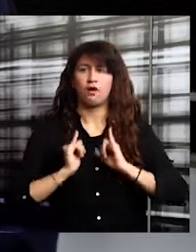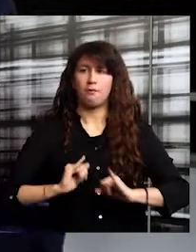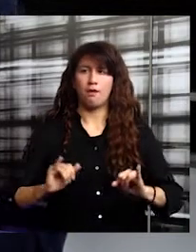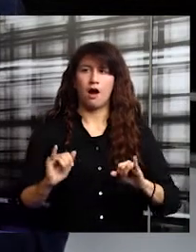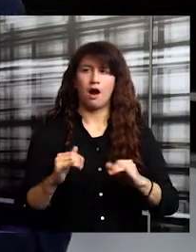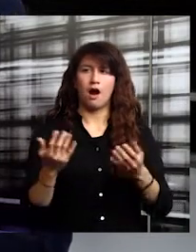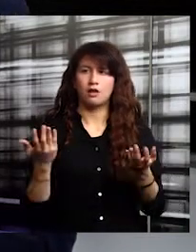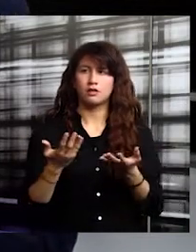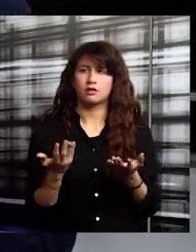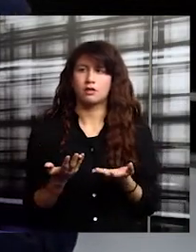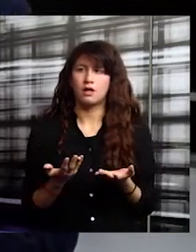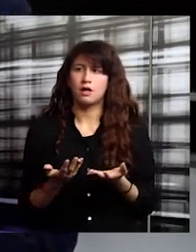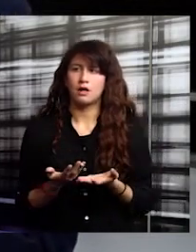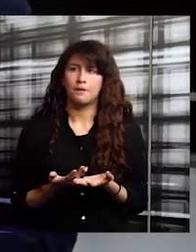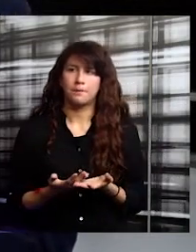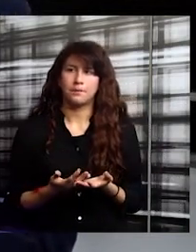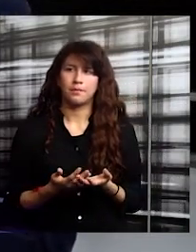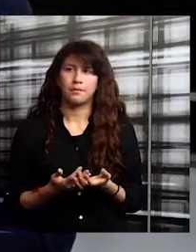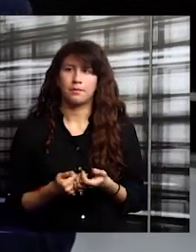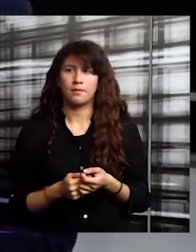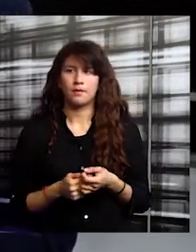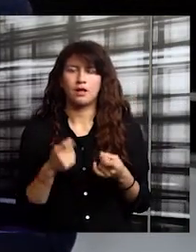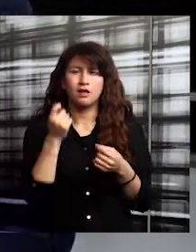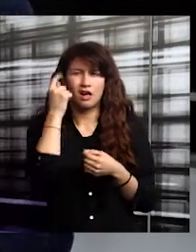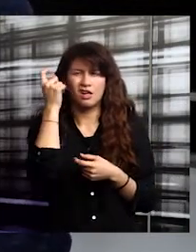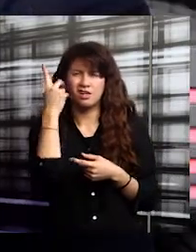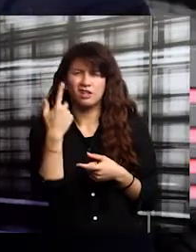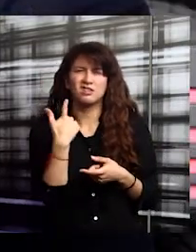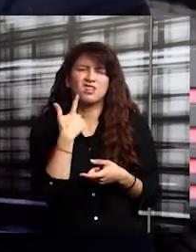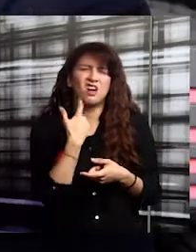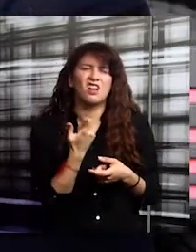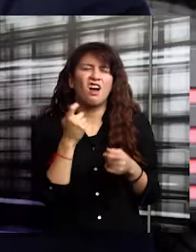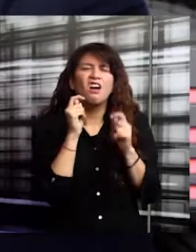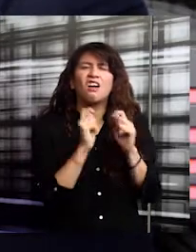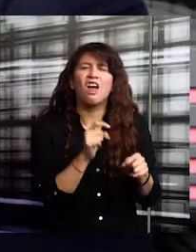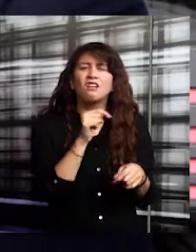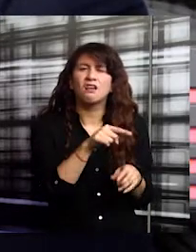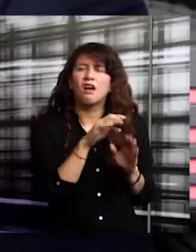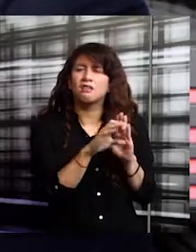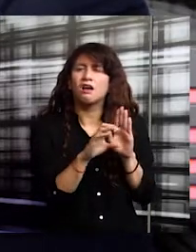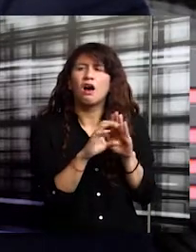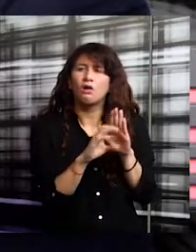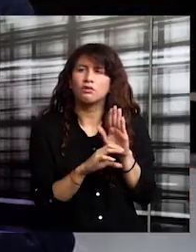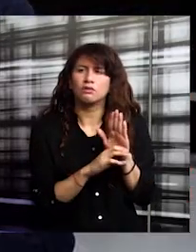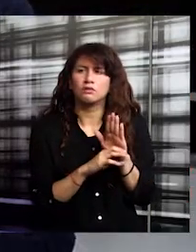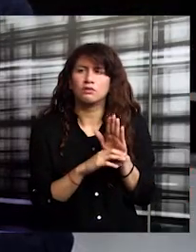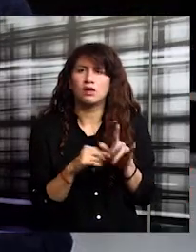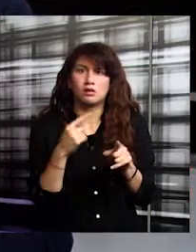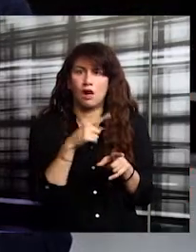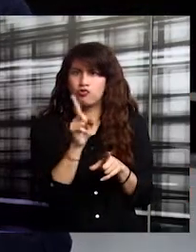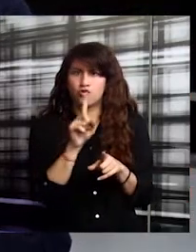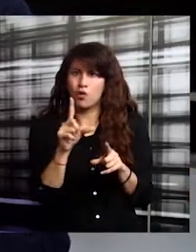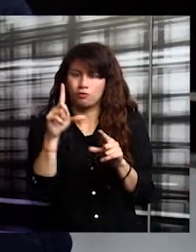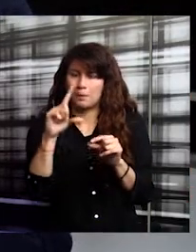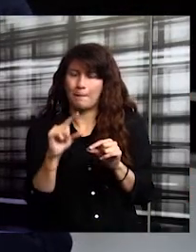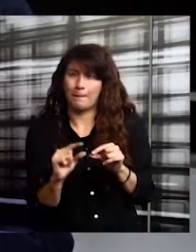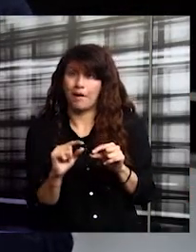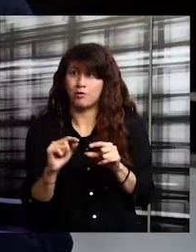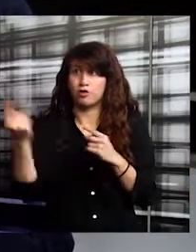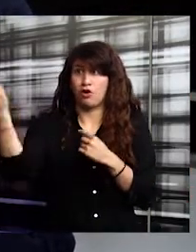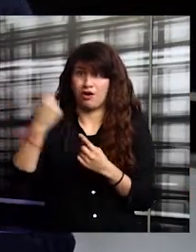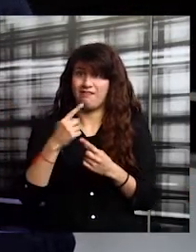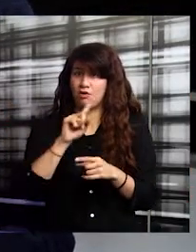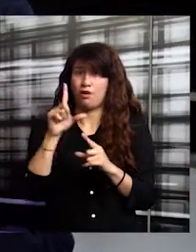no es un paso menor. Estamos hablando de un cambio histórico, porque incluso esta es la primera vez en la historia republicana de nuestro país que